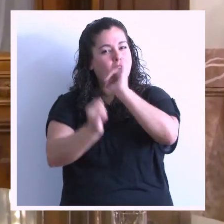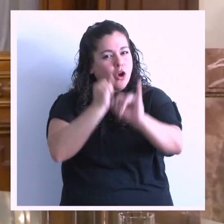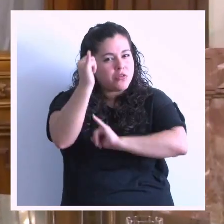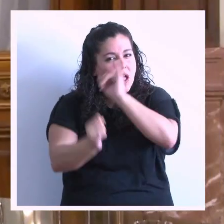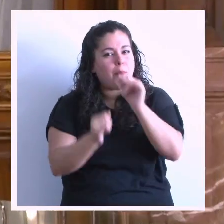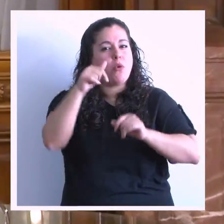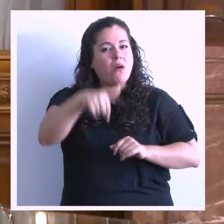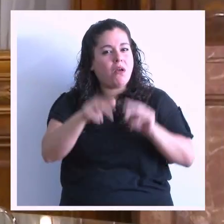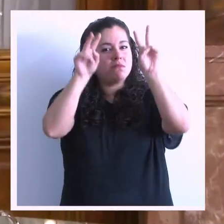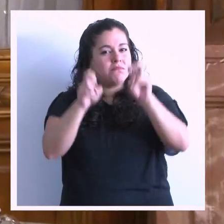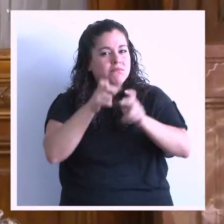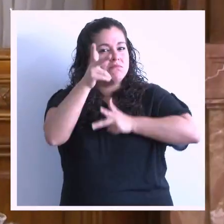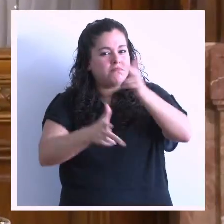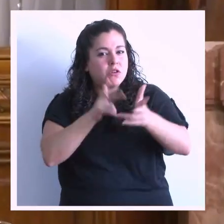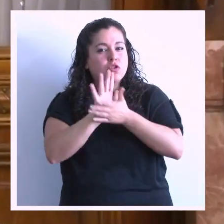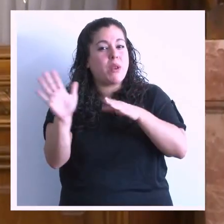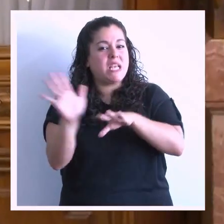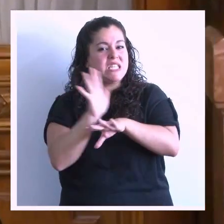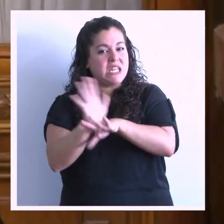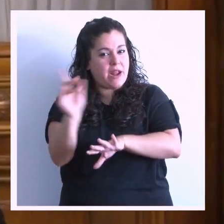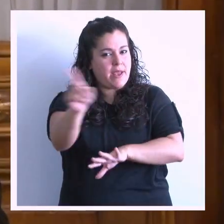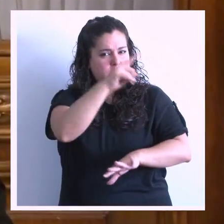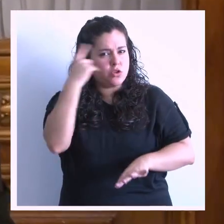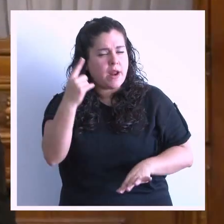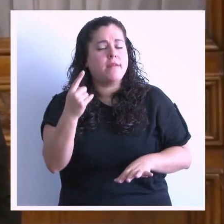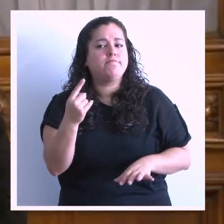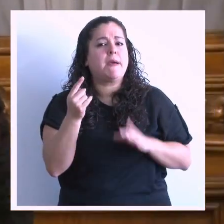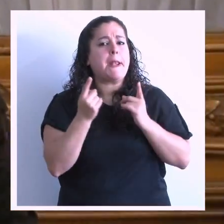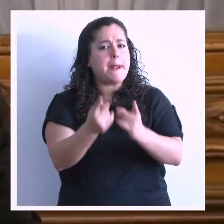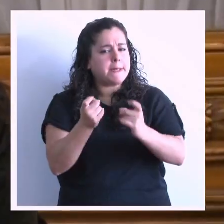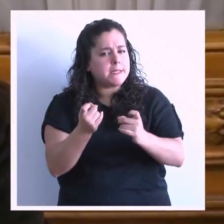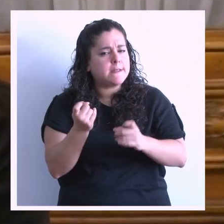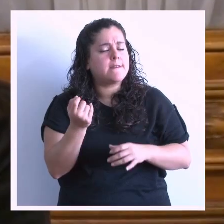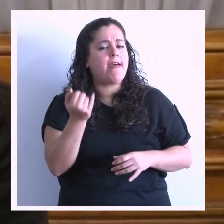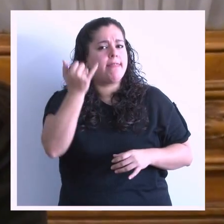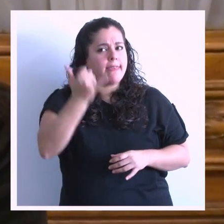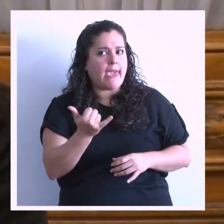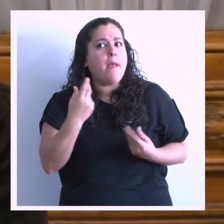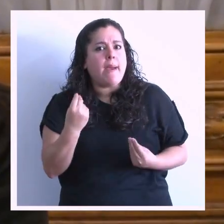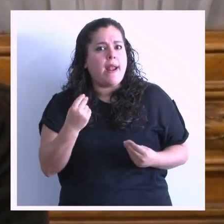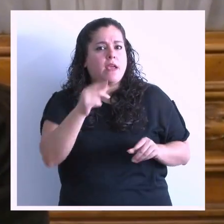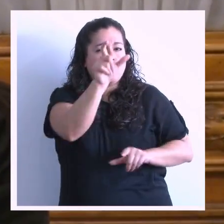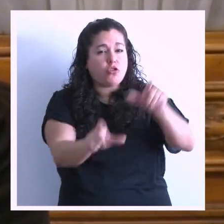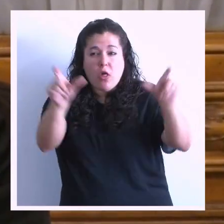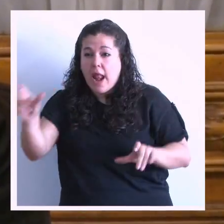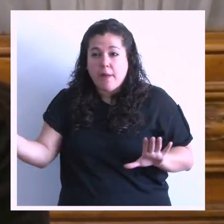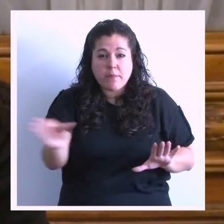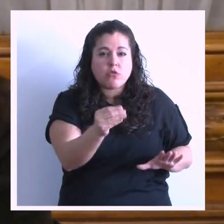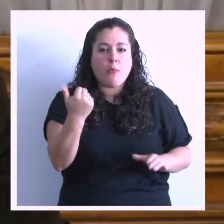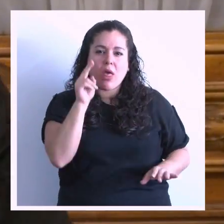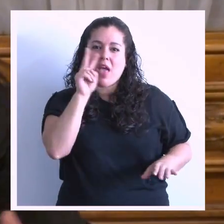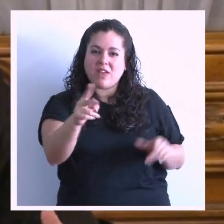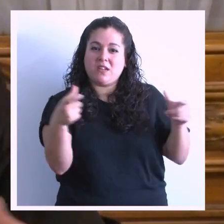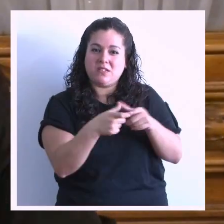bien, le contábamos que íbamos a hablar de nuestro cine nacional, de las necesidades de que pueda llegar a todos. Y